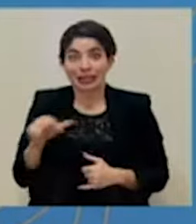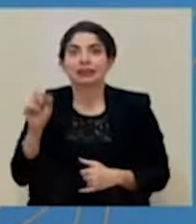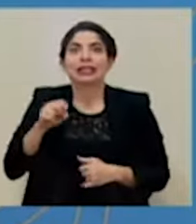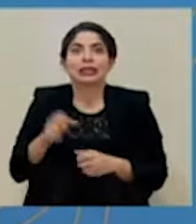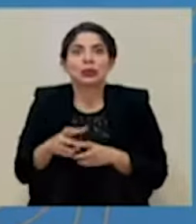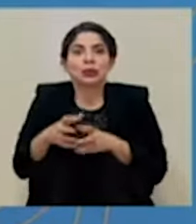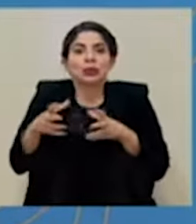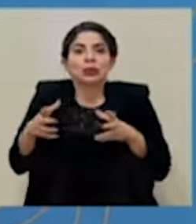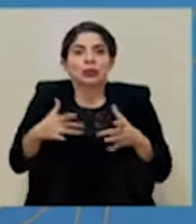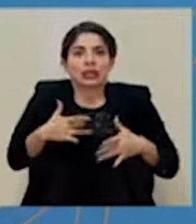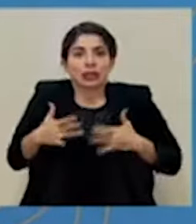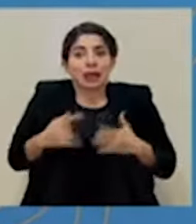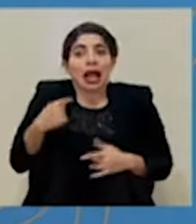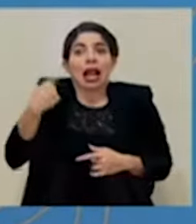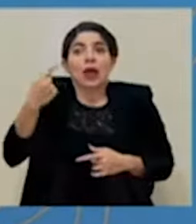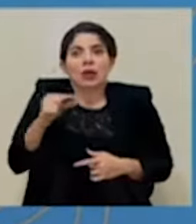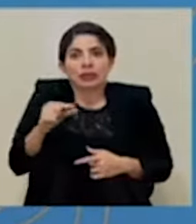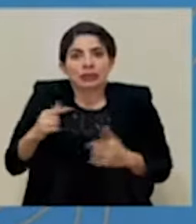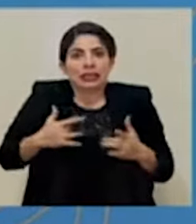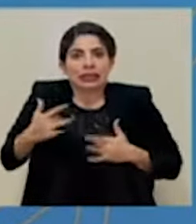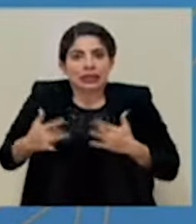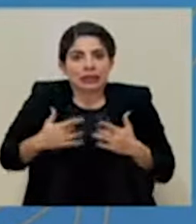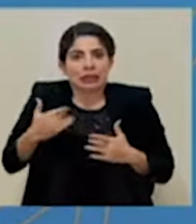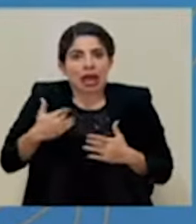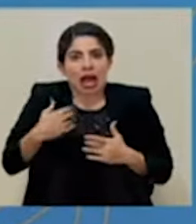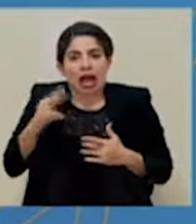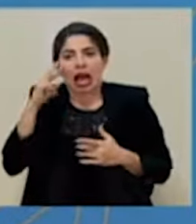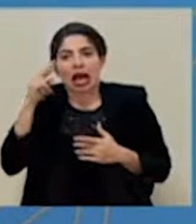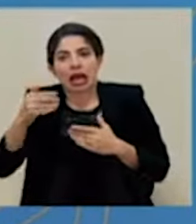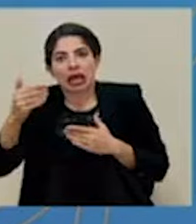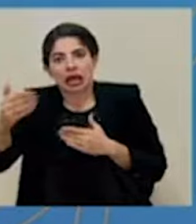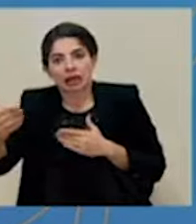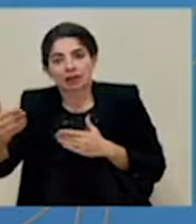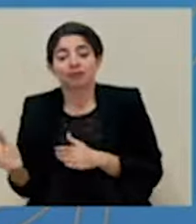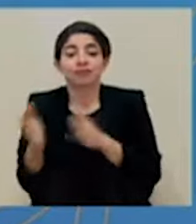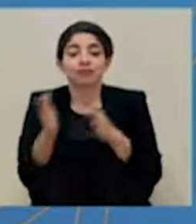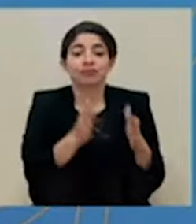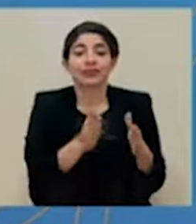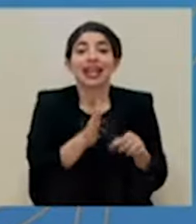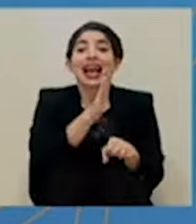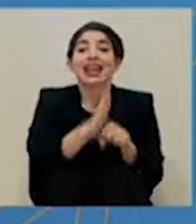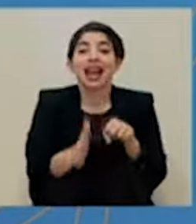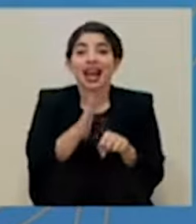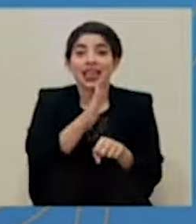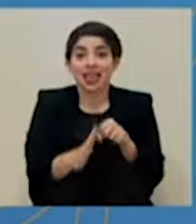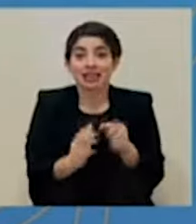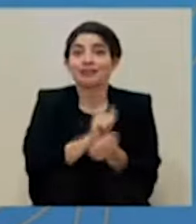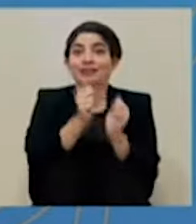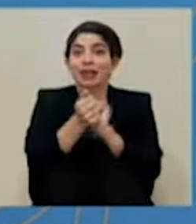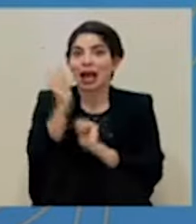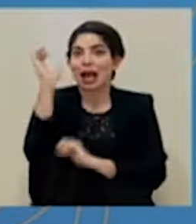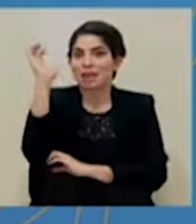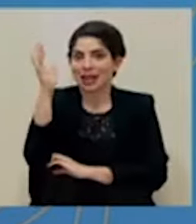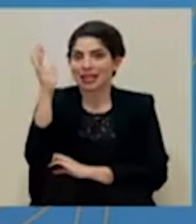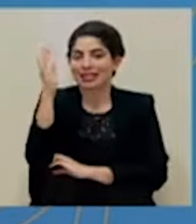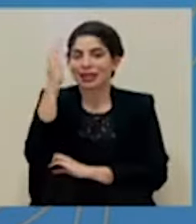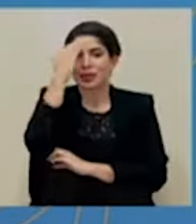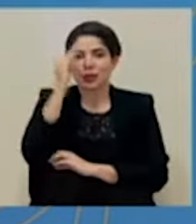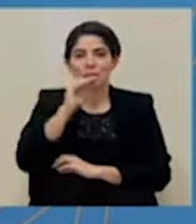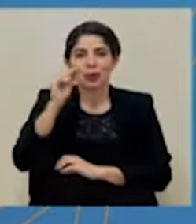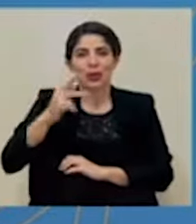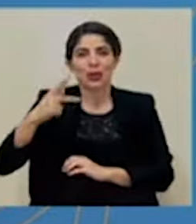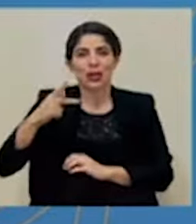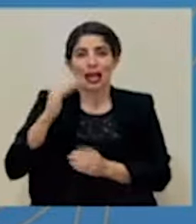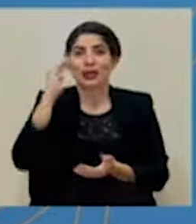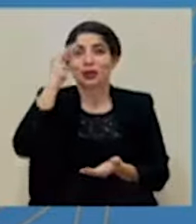y la siguiente como parte del modelo de proyección. Cañas, por su parte, pasa alerta amarilla por la razón del riesgo cantonal,